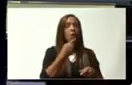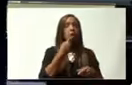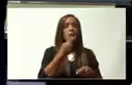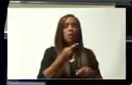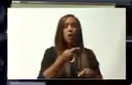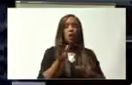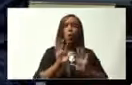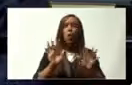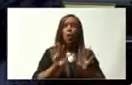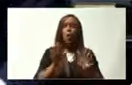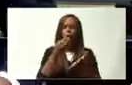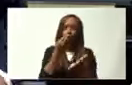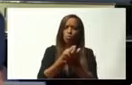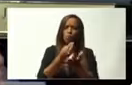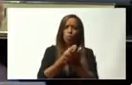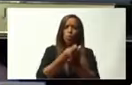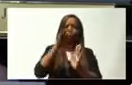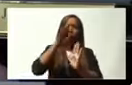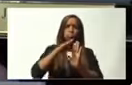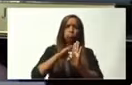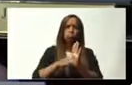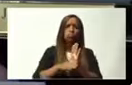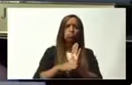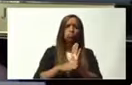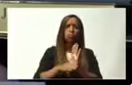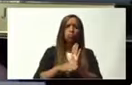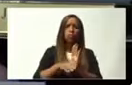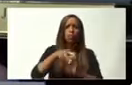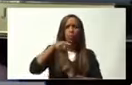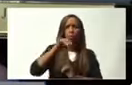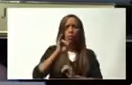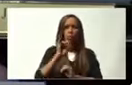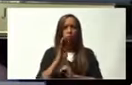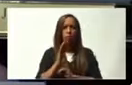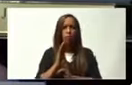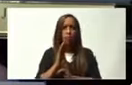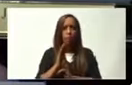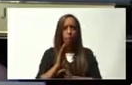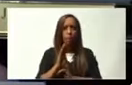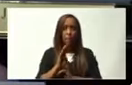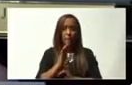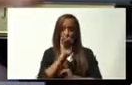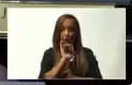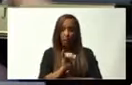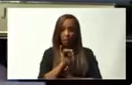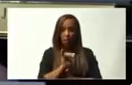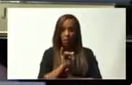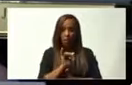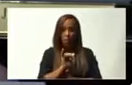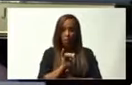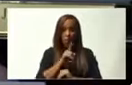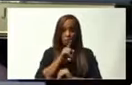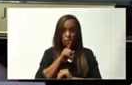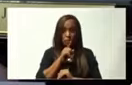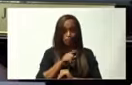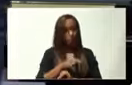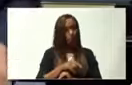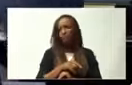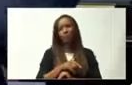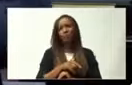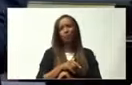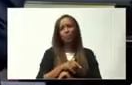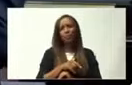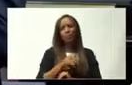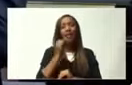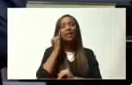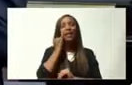Claro, claro que iba a dar un nivel de préstamo por encima de lo que hay ahora. Pero ustedes